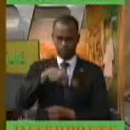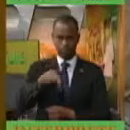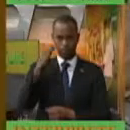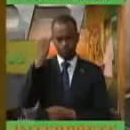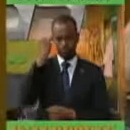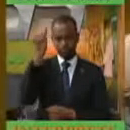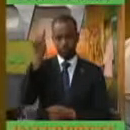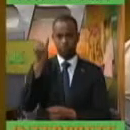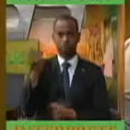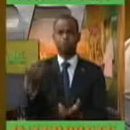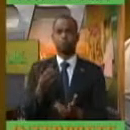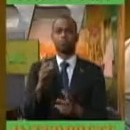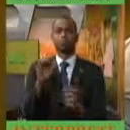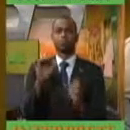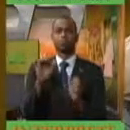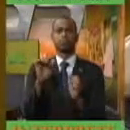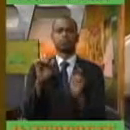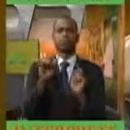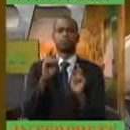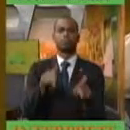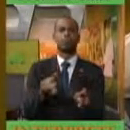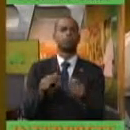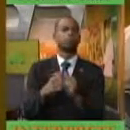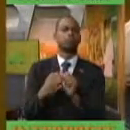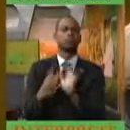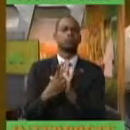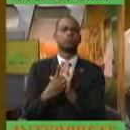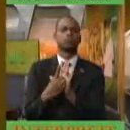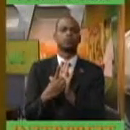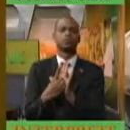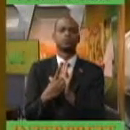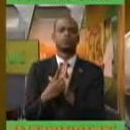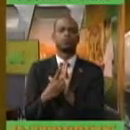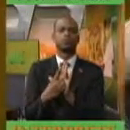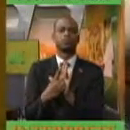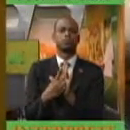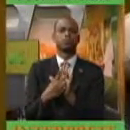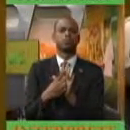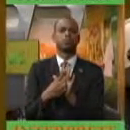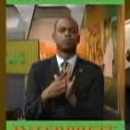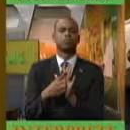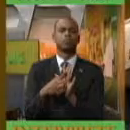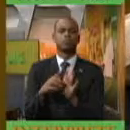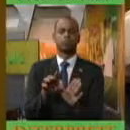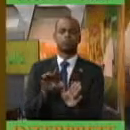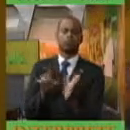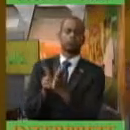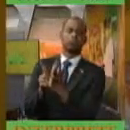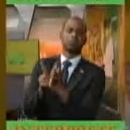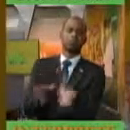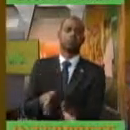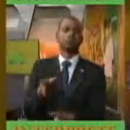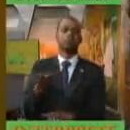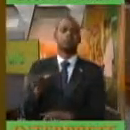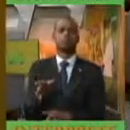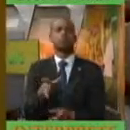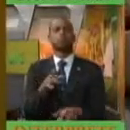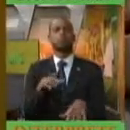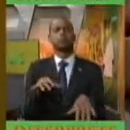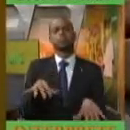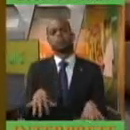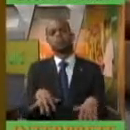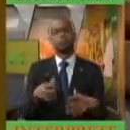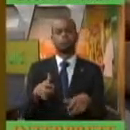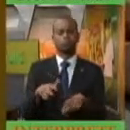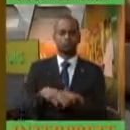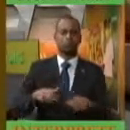idea de que un discapacitado no solamente era una persona que estaba discapacitada porque no se mueve bien o por lo que